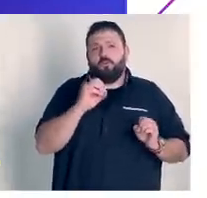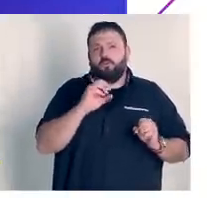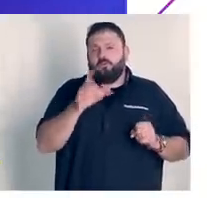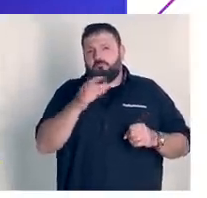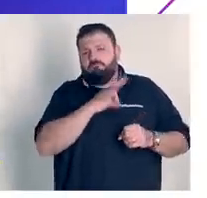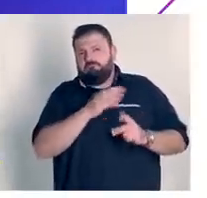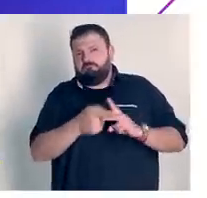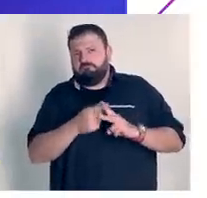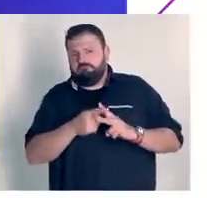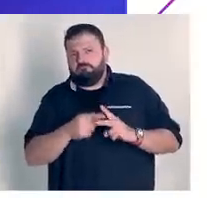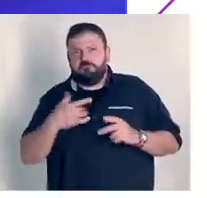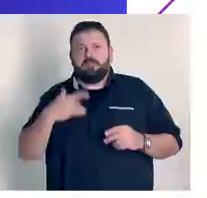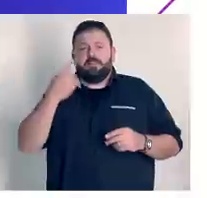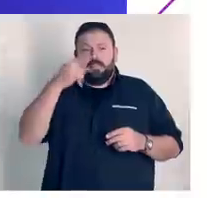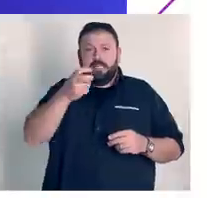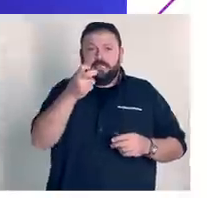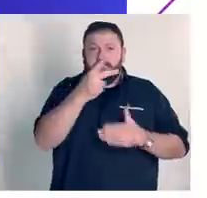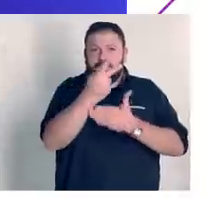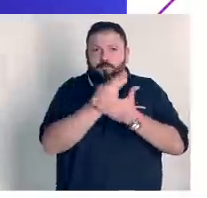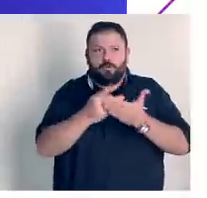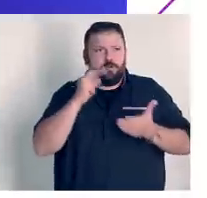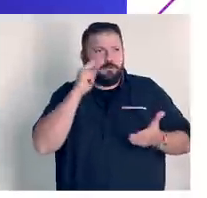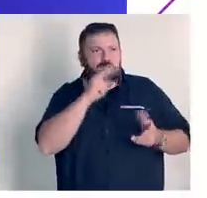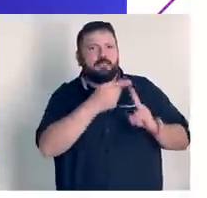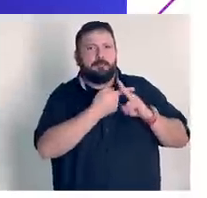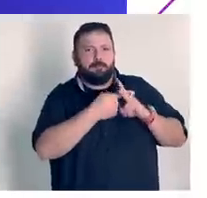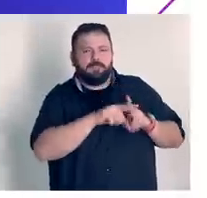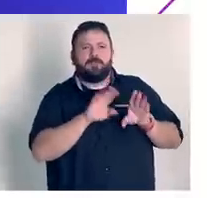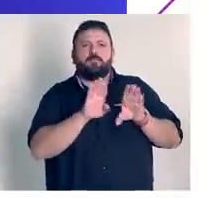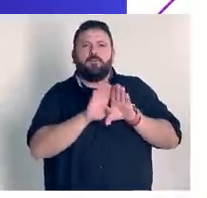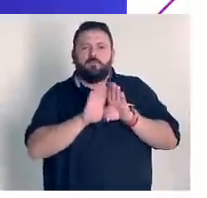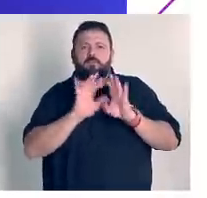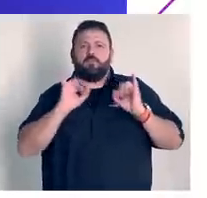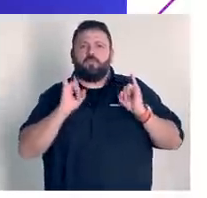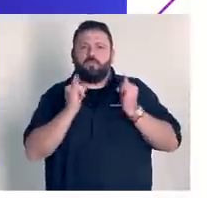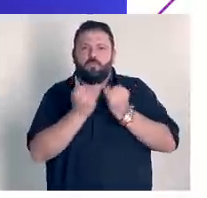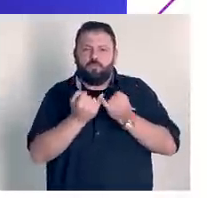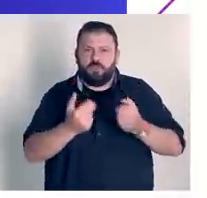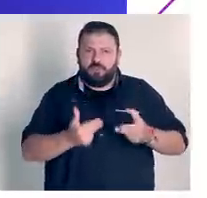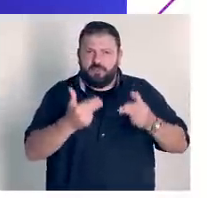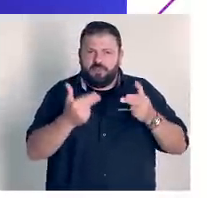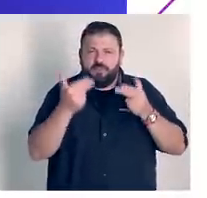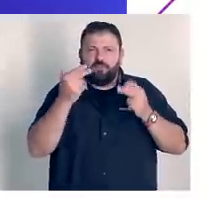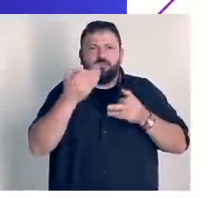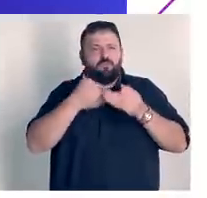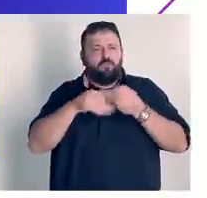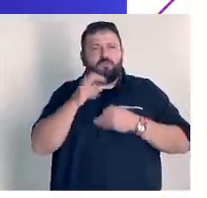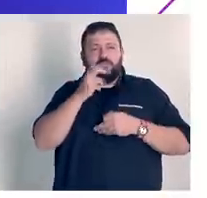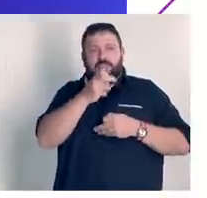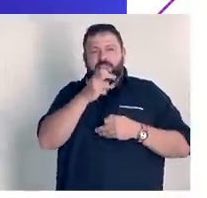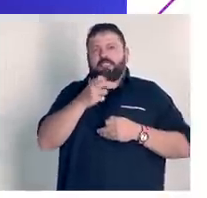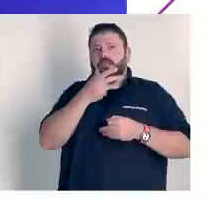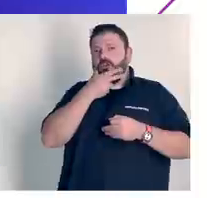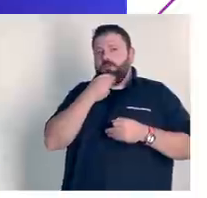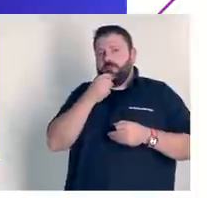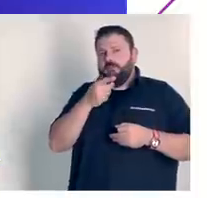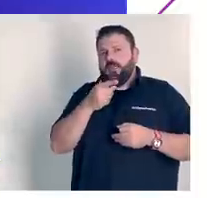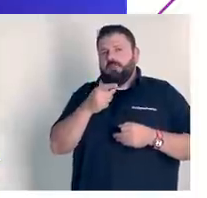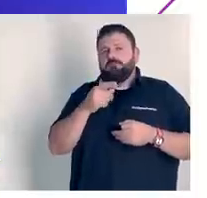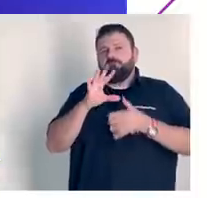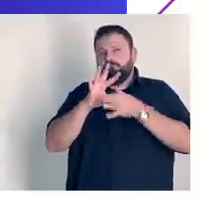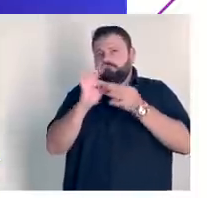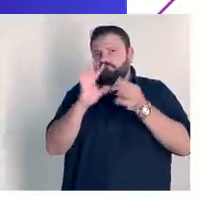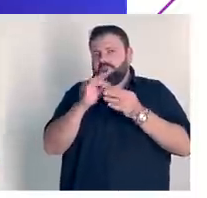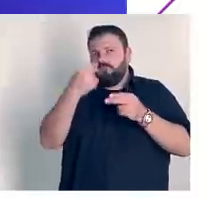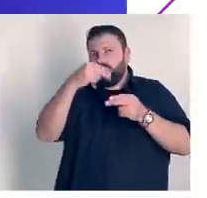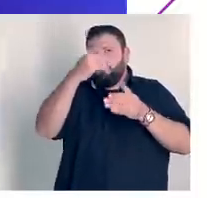programa, cómo se va a estar llevando a cabo. Empezamos con Junta de Negocios, Resultados Extraordinarios, con David Fernández, que es Oro Supreme. Va a haber ahí un